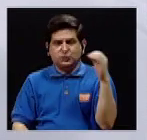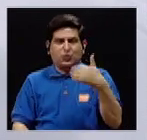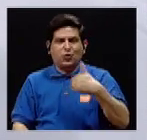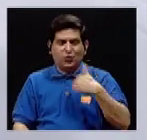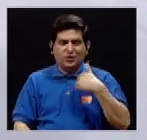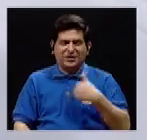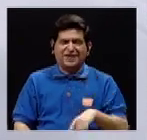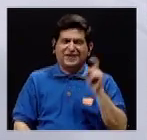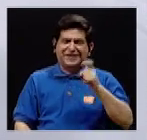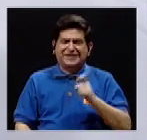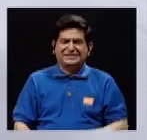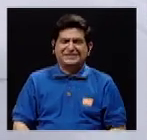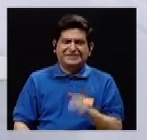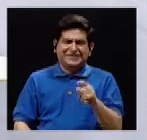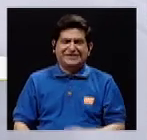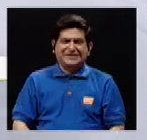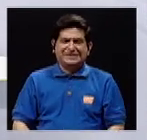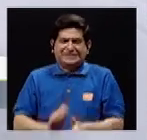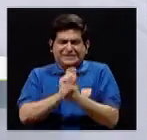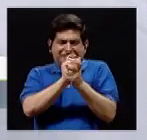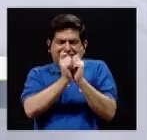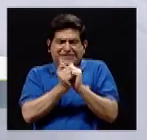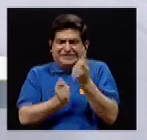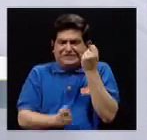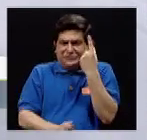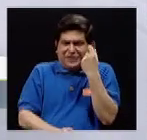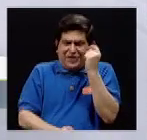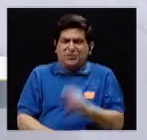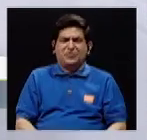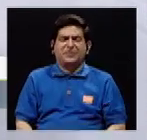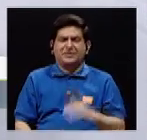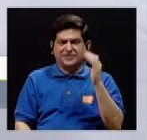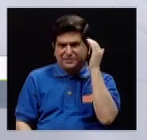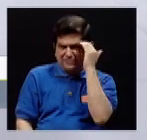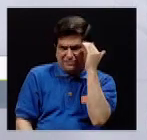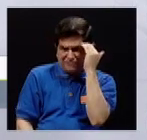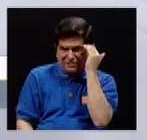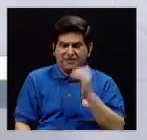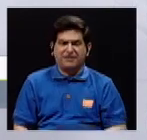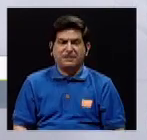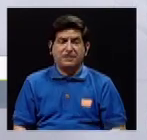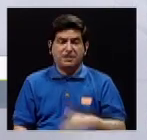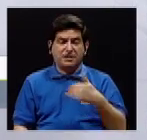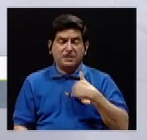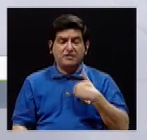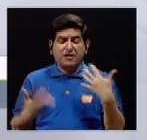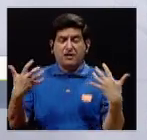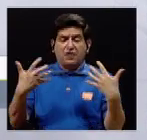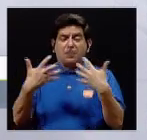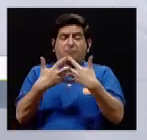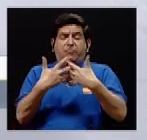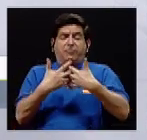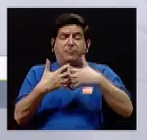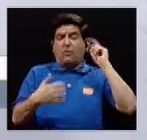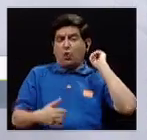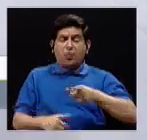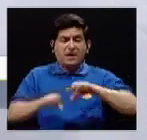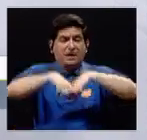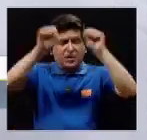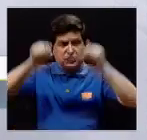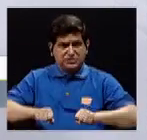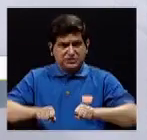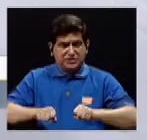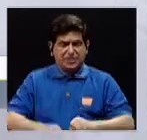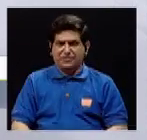que han tenido que acomodarse a otra manera de entender el conocimiento e y que tengan que acoplarse a la fuerza a ese